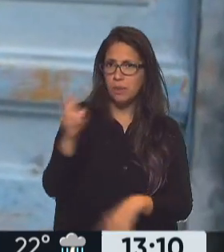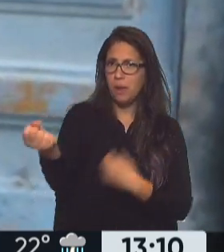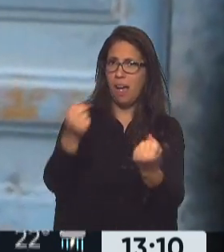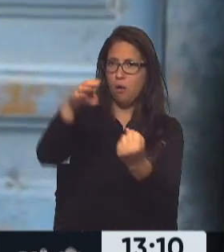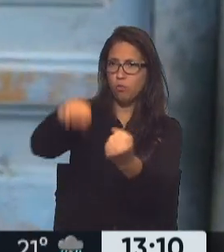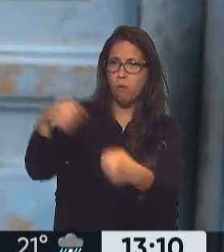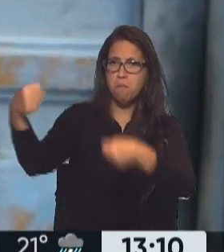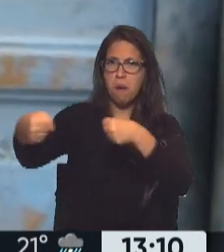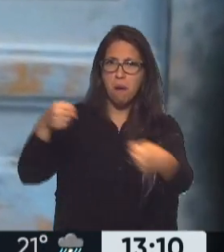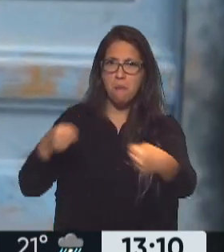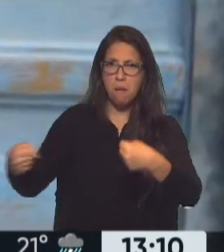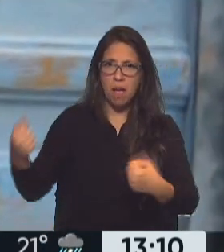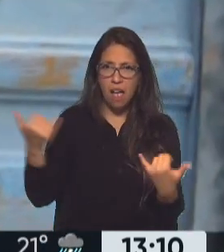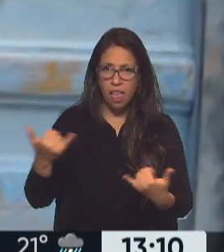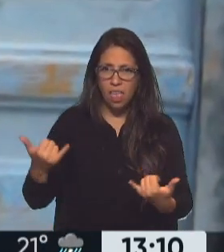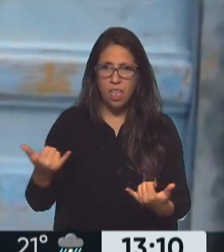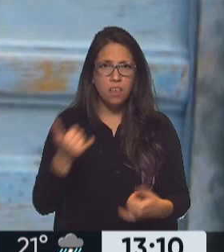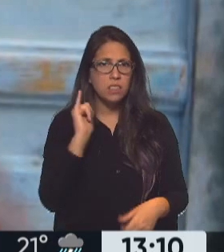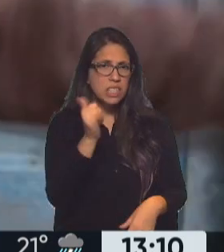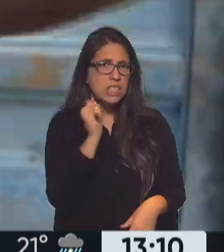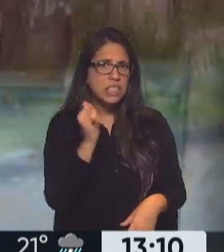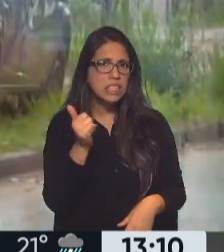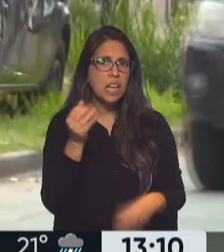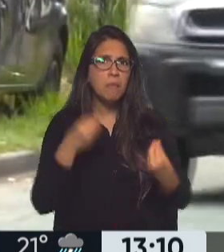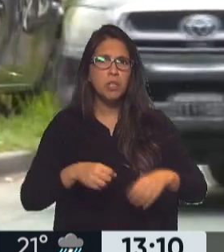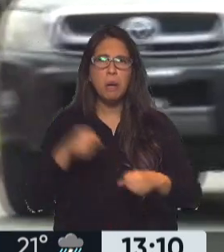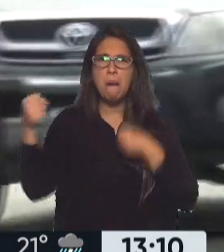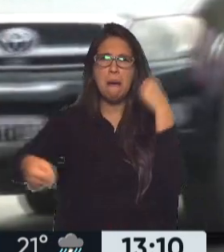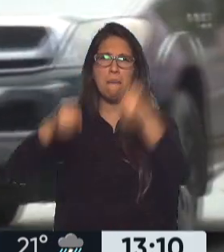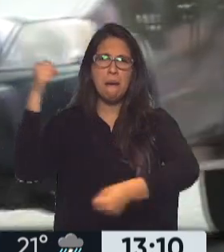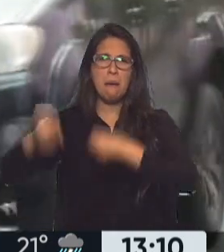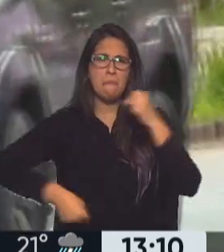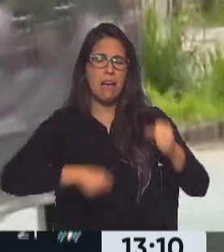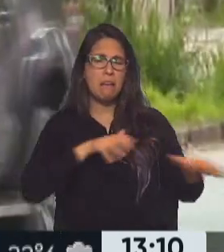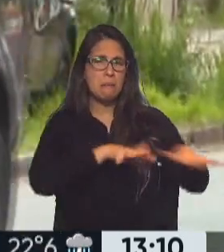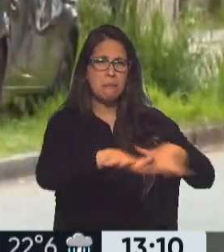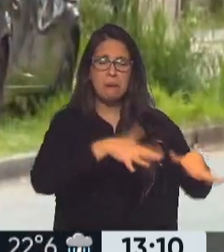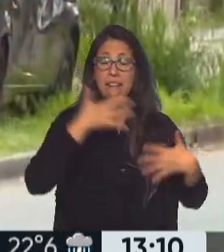muy golpeado. Sí. Sí, empecé a romper coche y todo, no, la verdad que no entiendo nada.